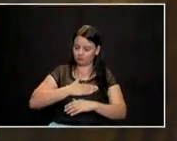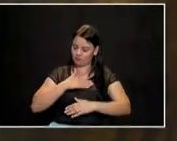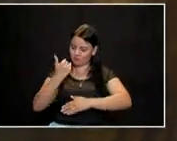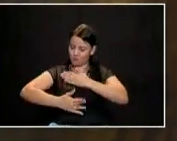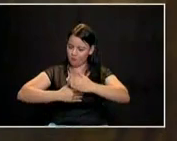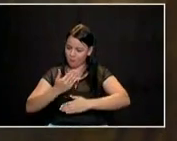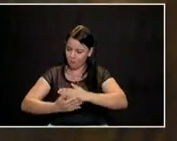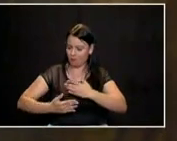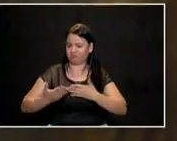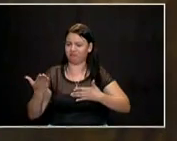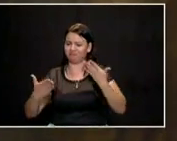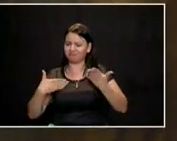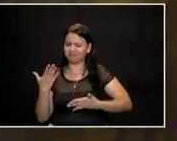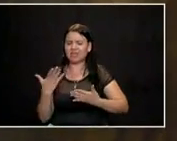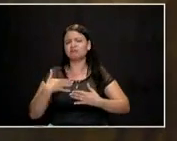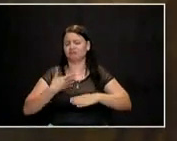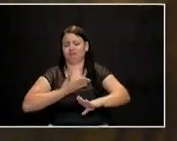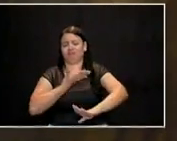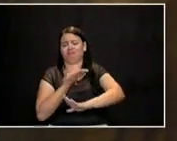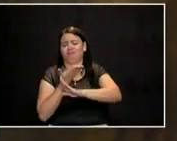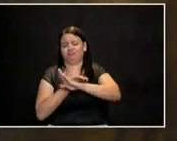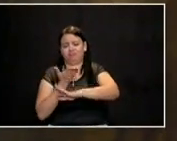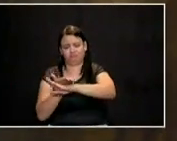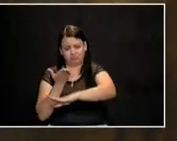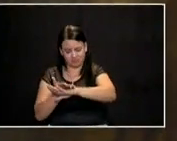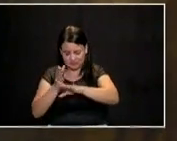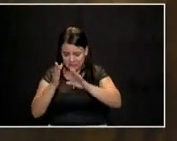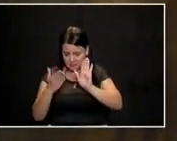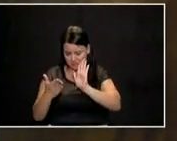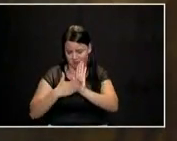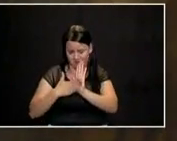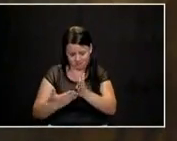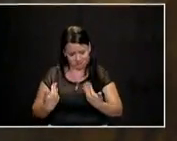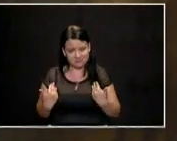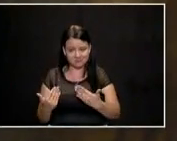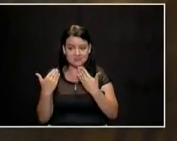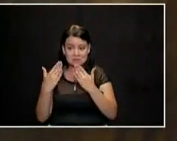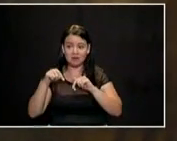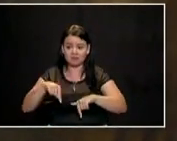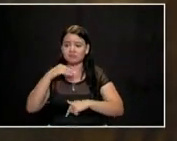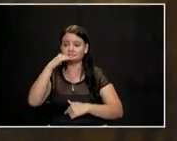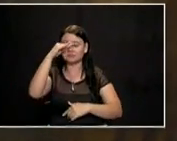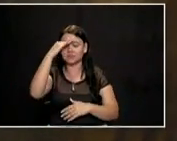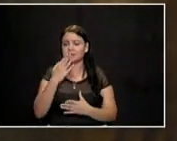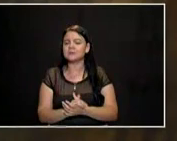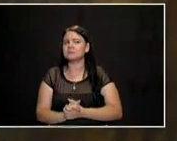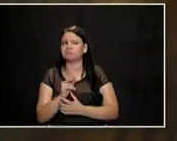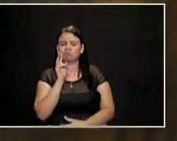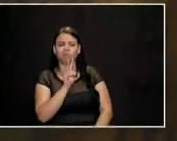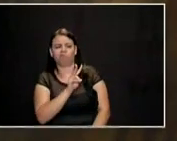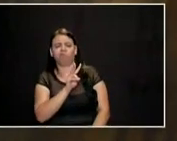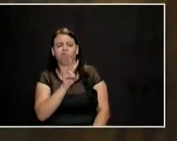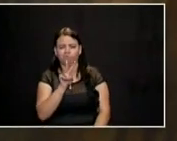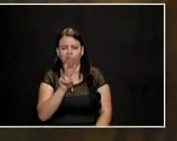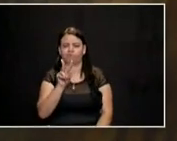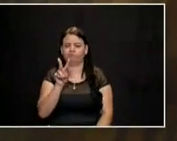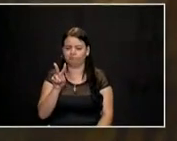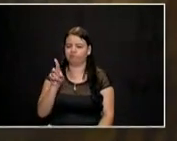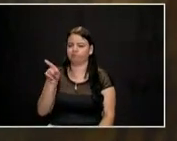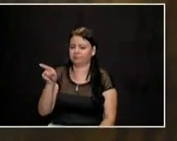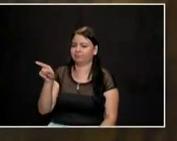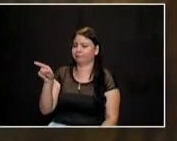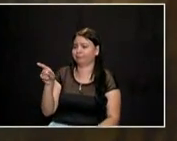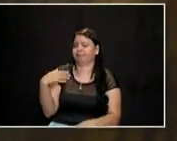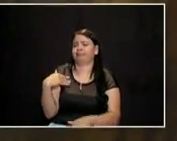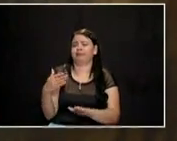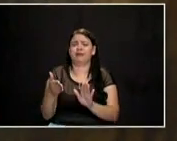continuar. Mire, tenemos propuestas viables que se pueden hacer. Aquí han visto a los compañeros hablar, citan un